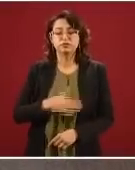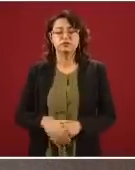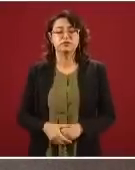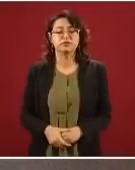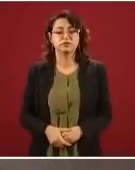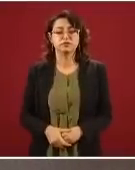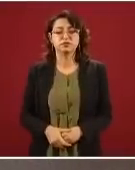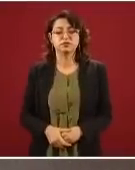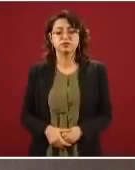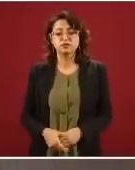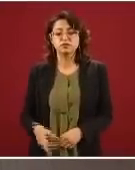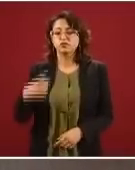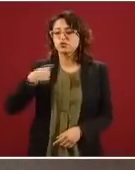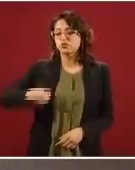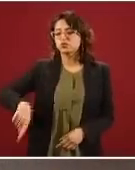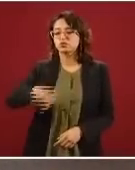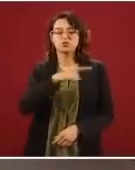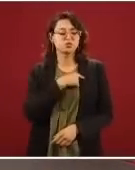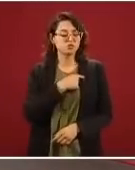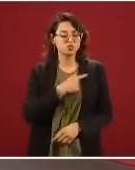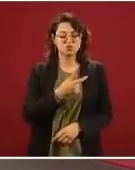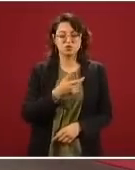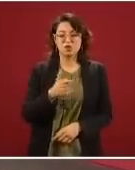no vamos a hacer nunca nada